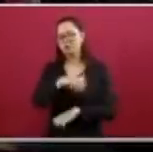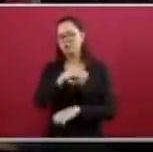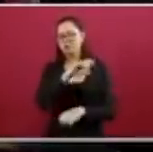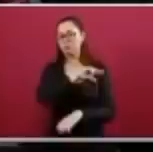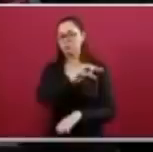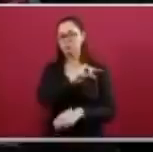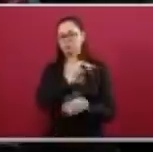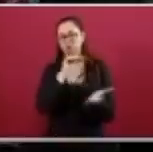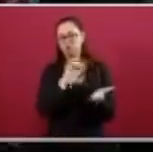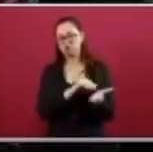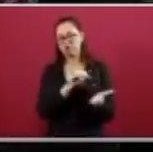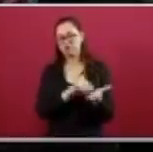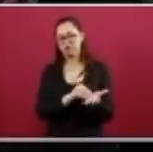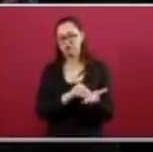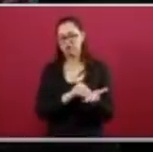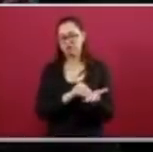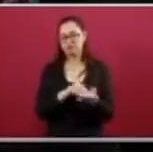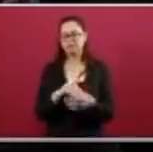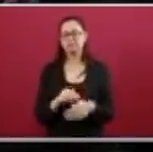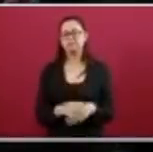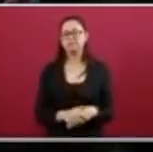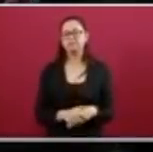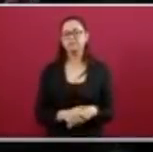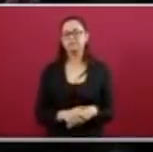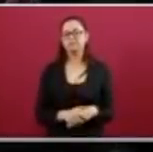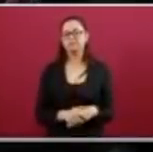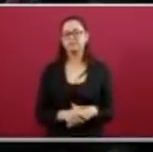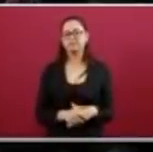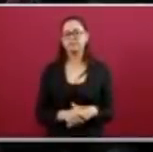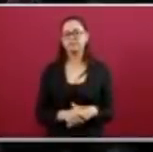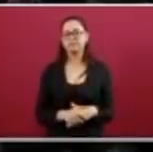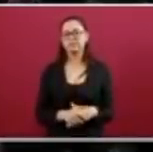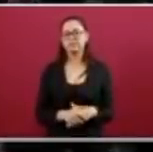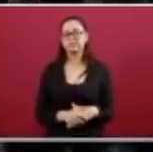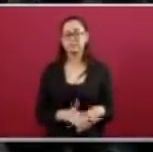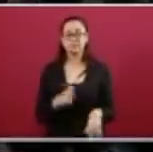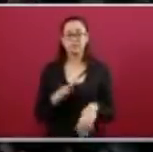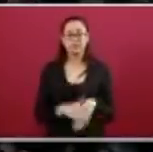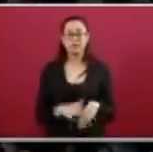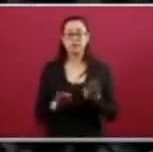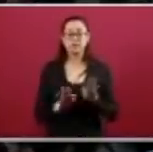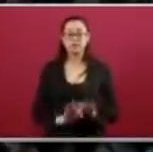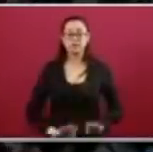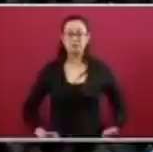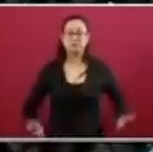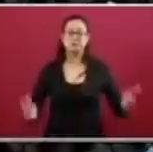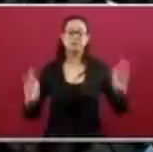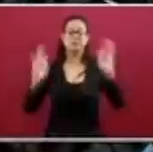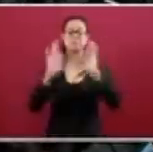Y lo más importante, que les dé a conocer